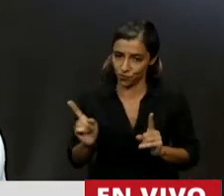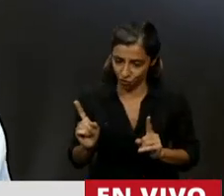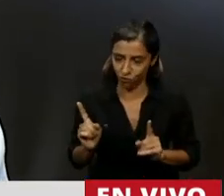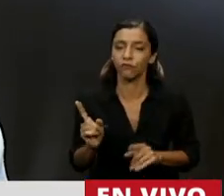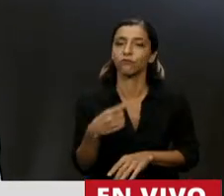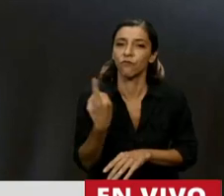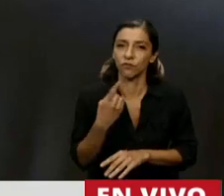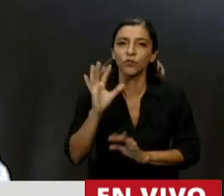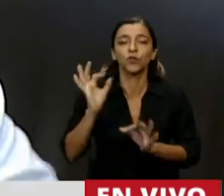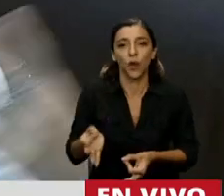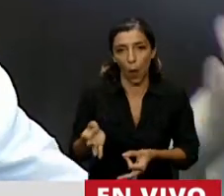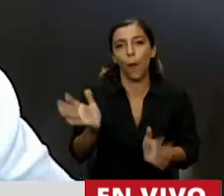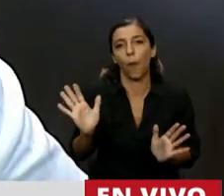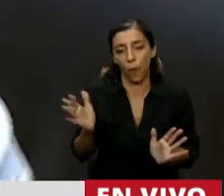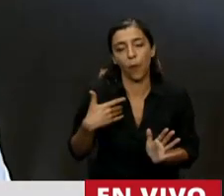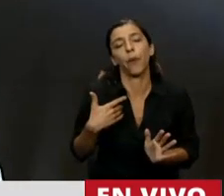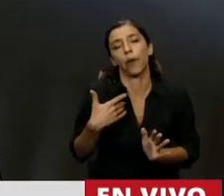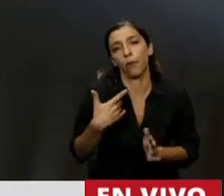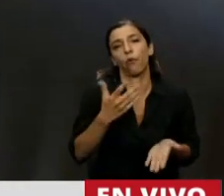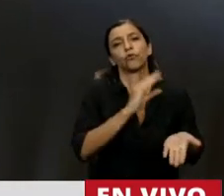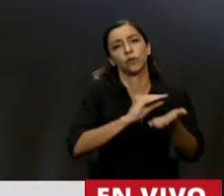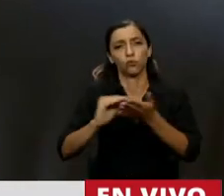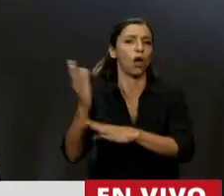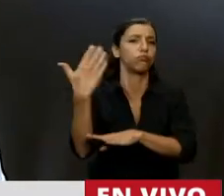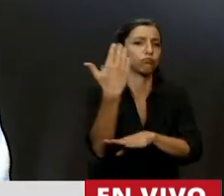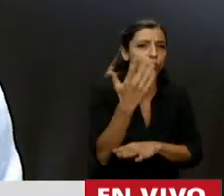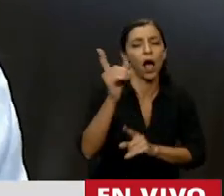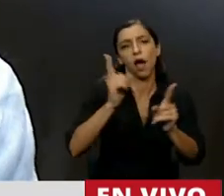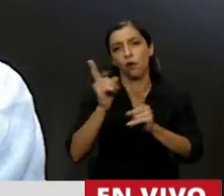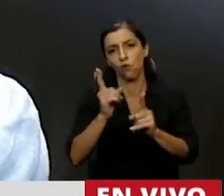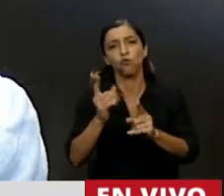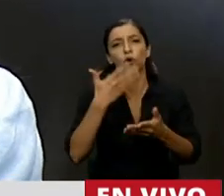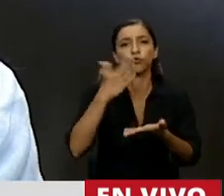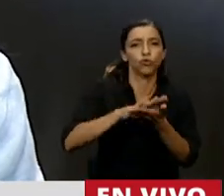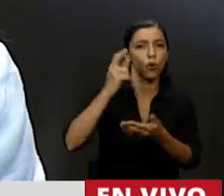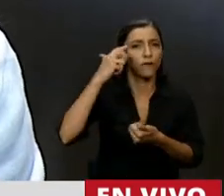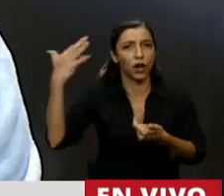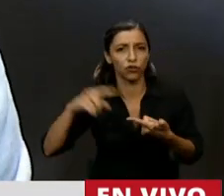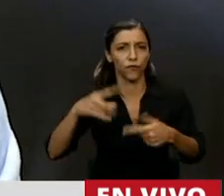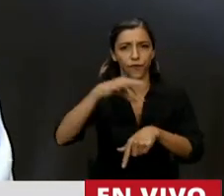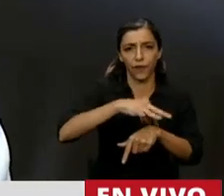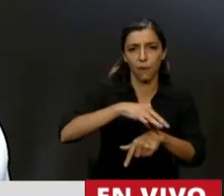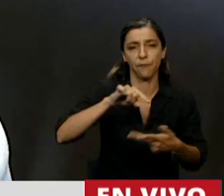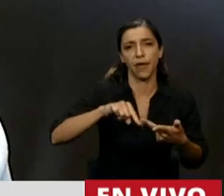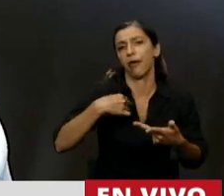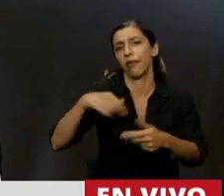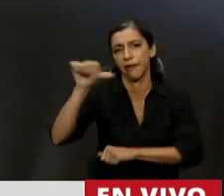este recinto consideraciones, todos escuchamos consideraciones filosóficas, médicas,